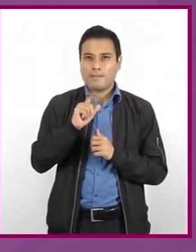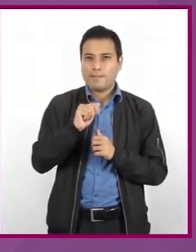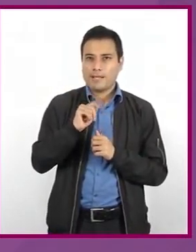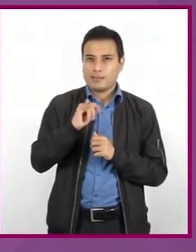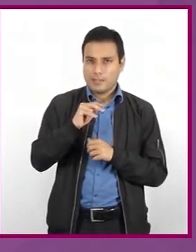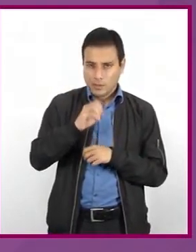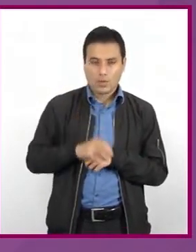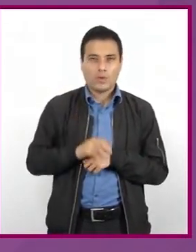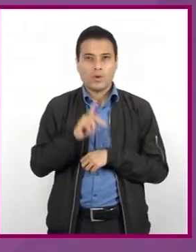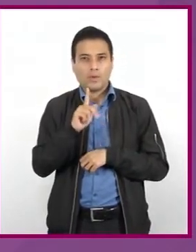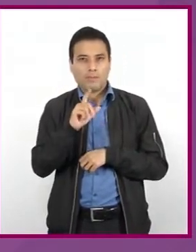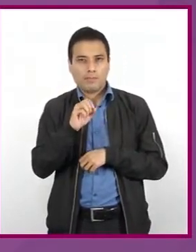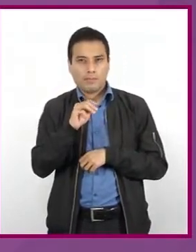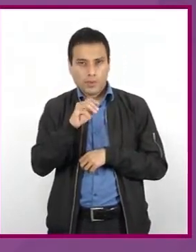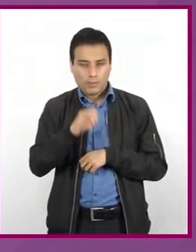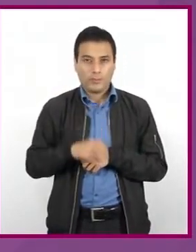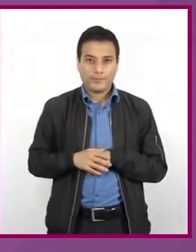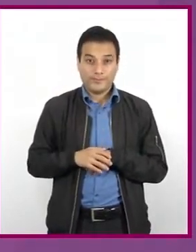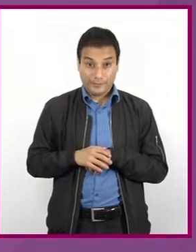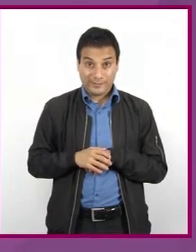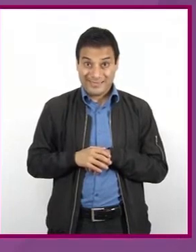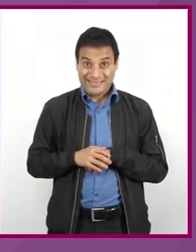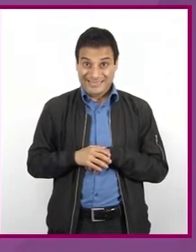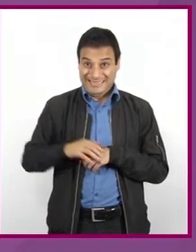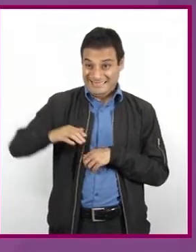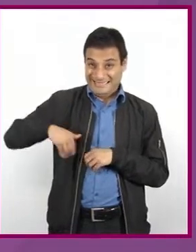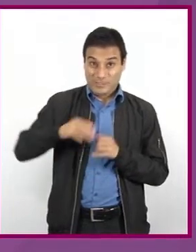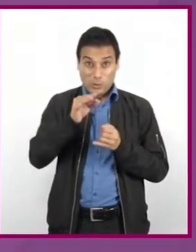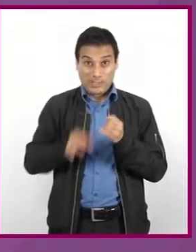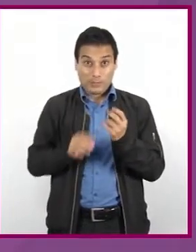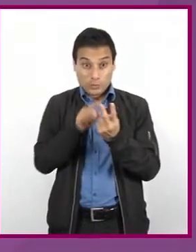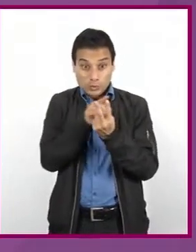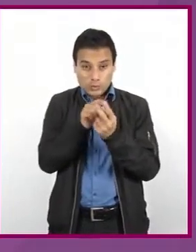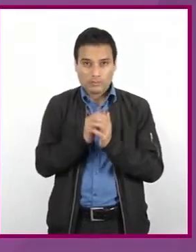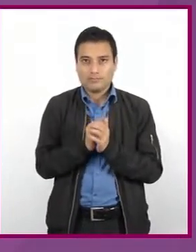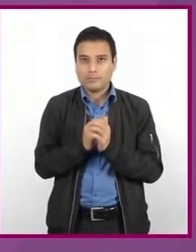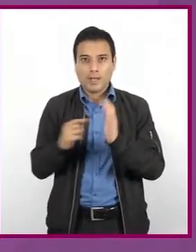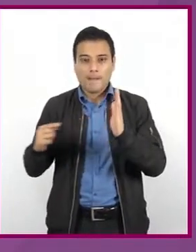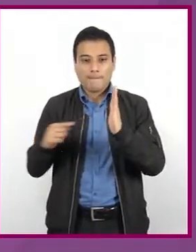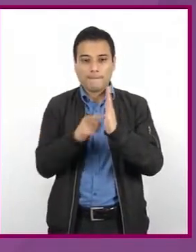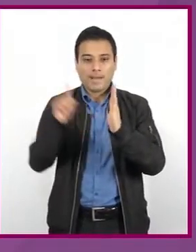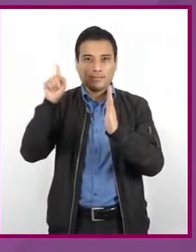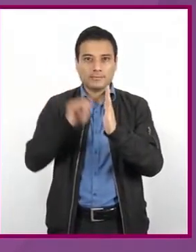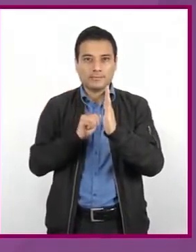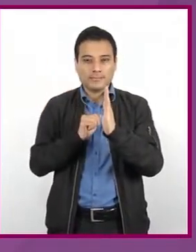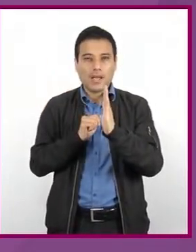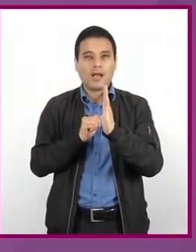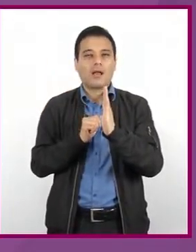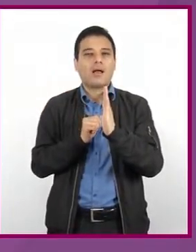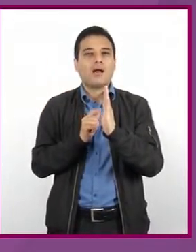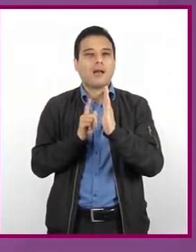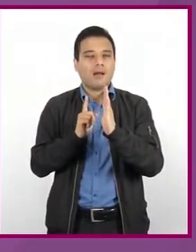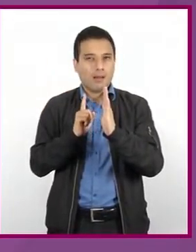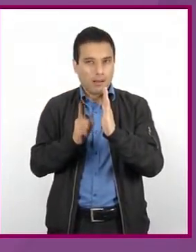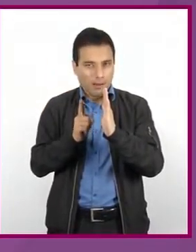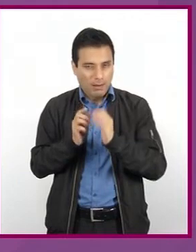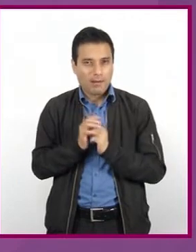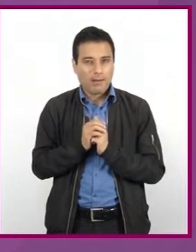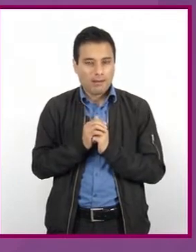el plomo, y vio que estos 2 últimos eran los únicos que detenían al rayo completamente.